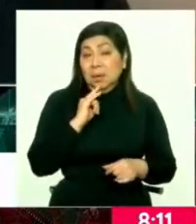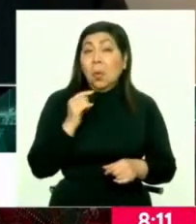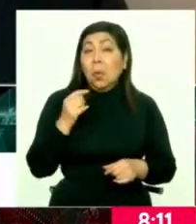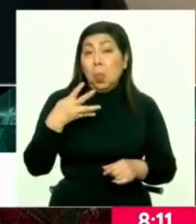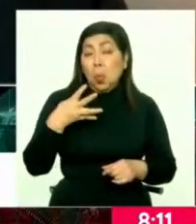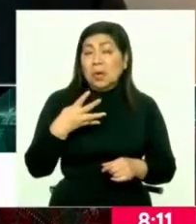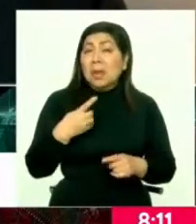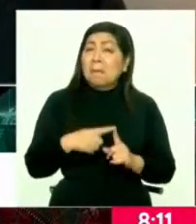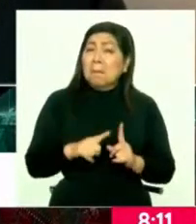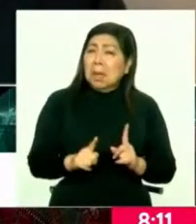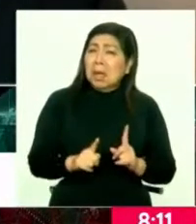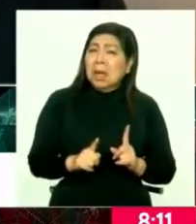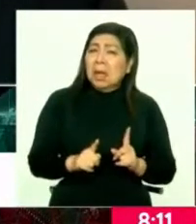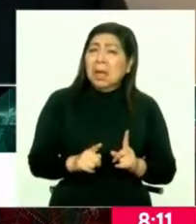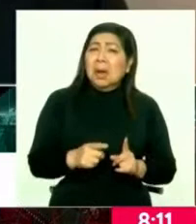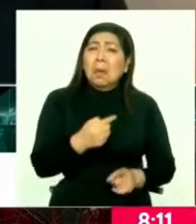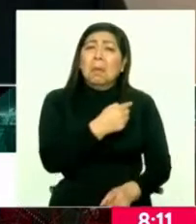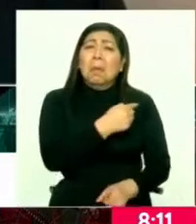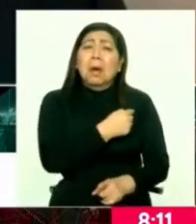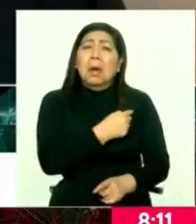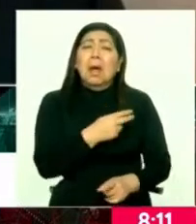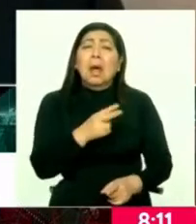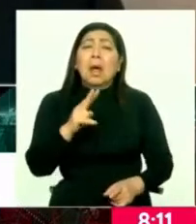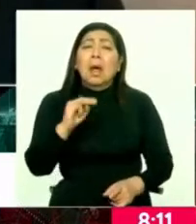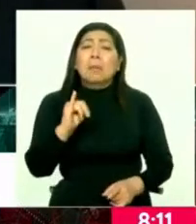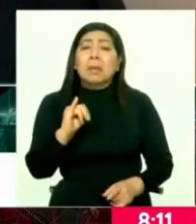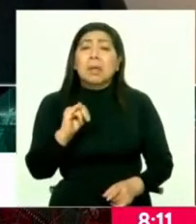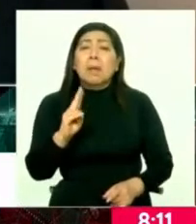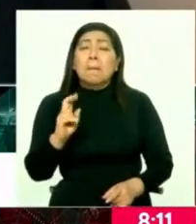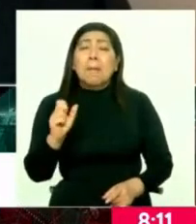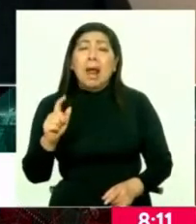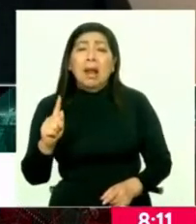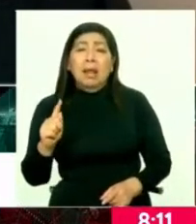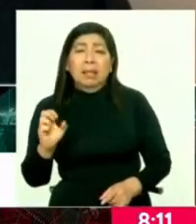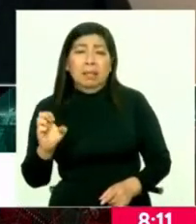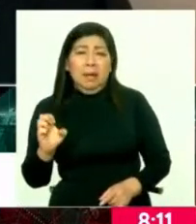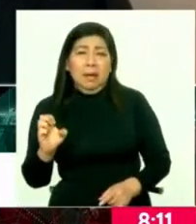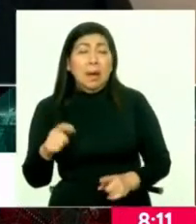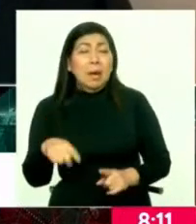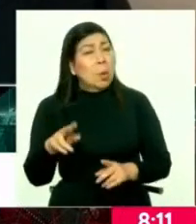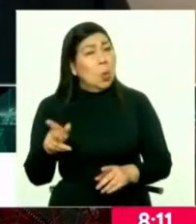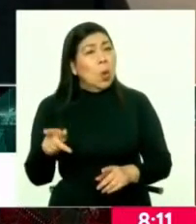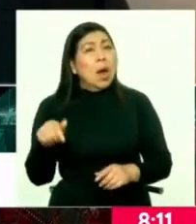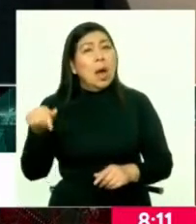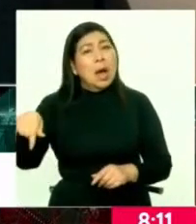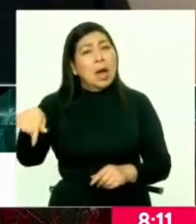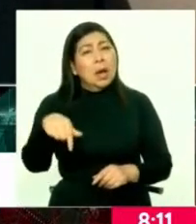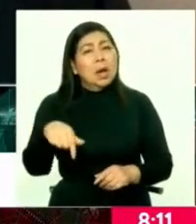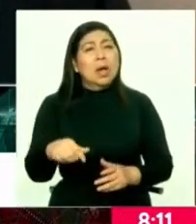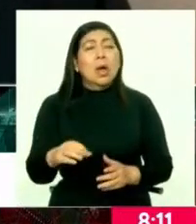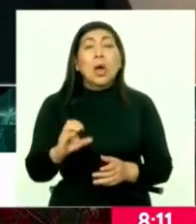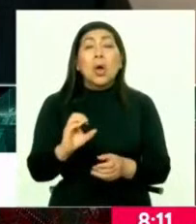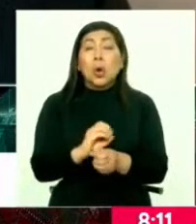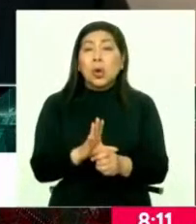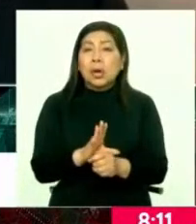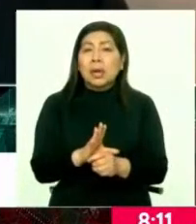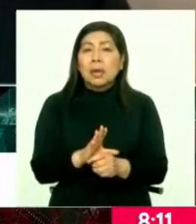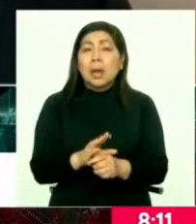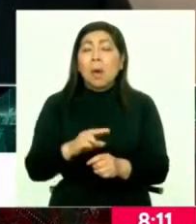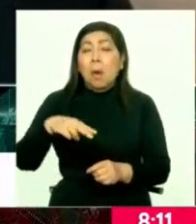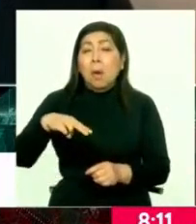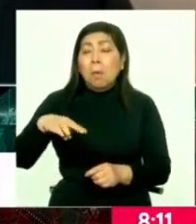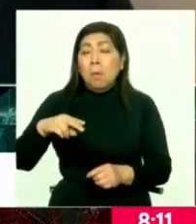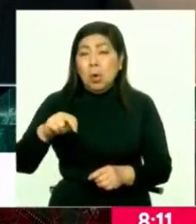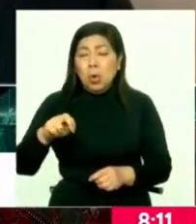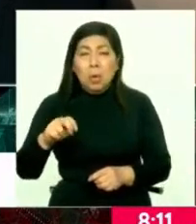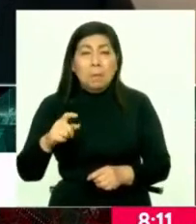dosis, pero estamos aplicando la vacuna bivalente. Lo que se está aplicando en Perú es la vacuna de coronavirus monovalente,